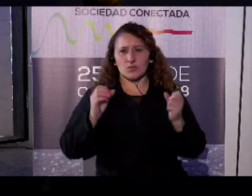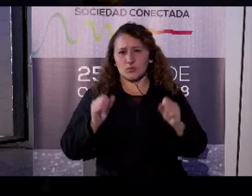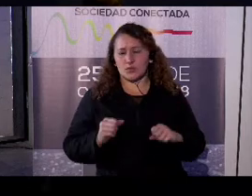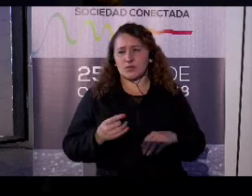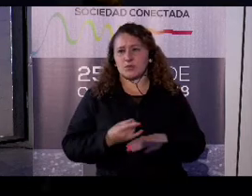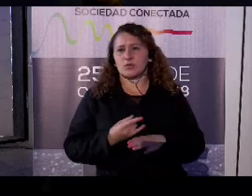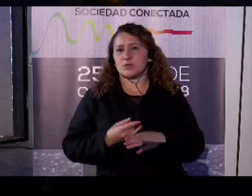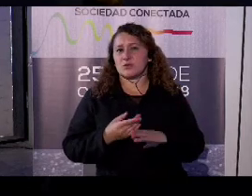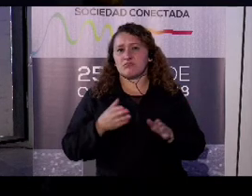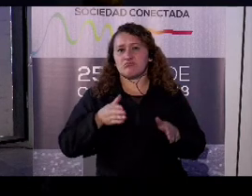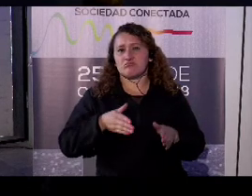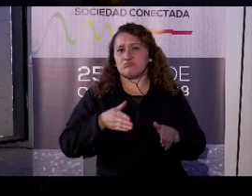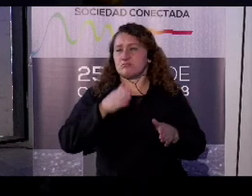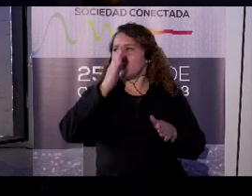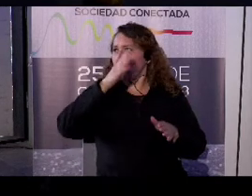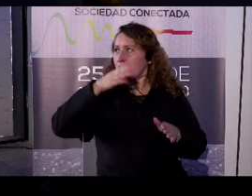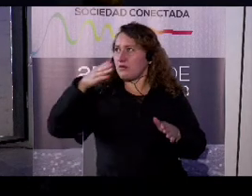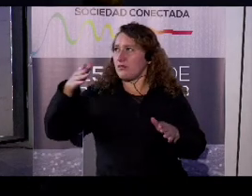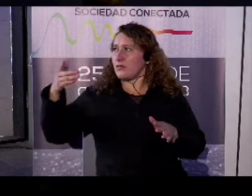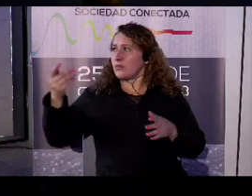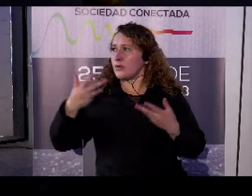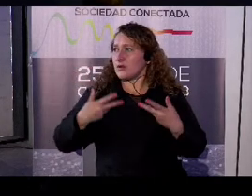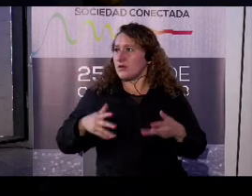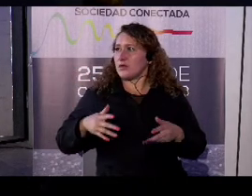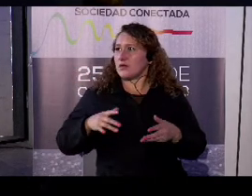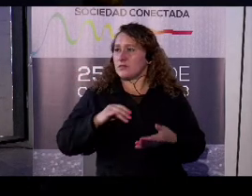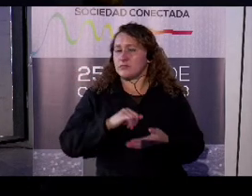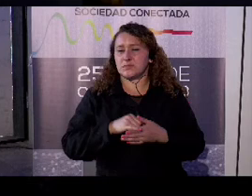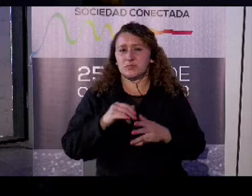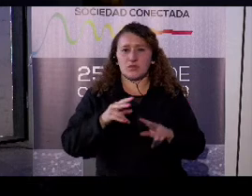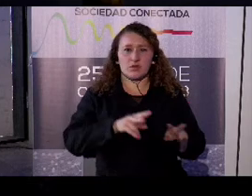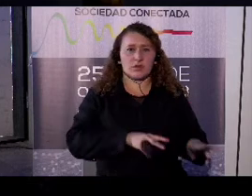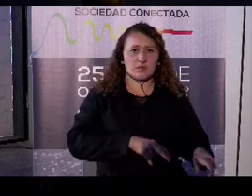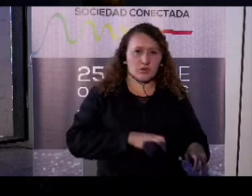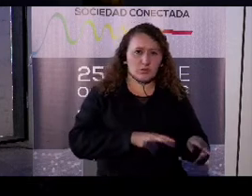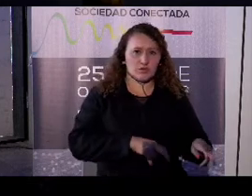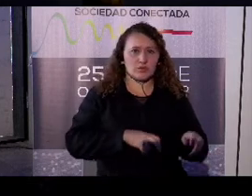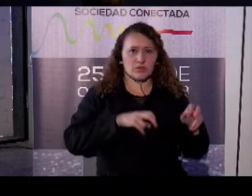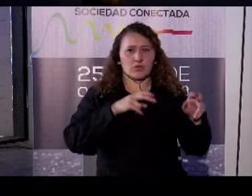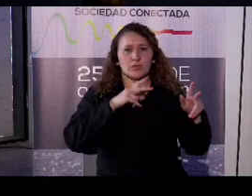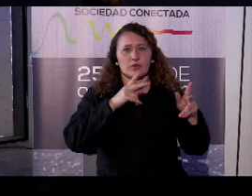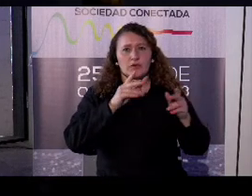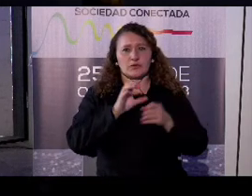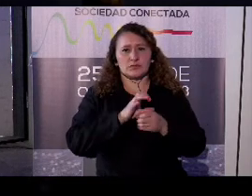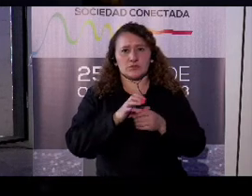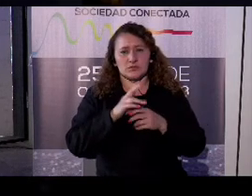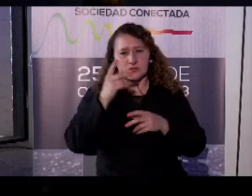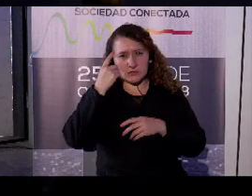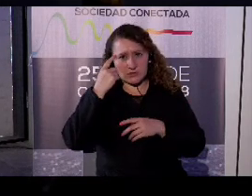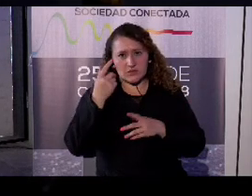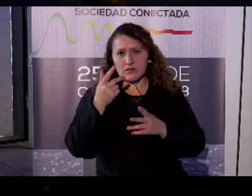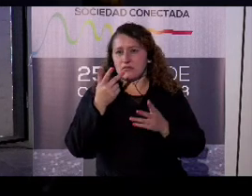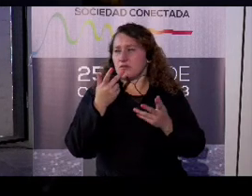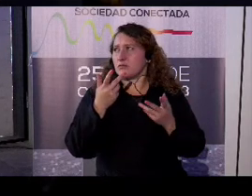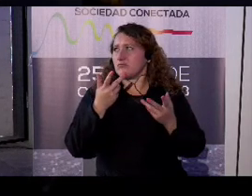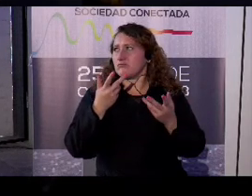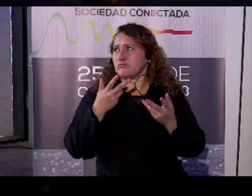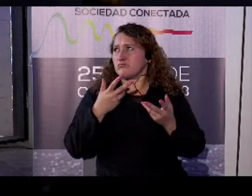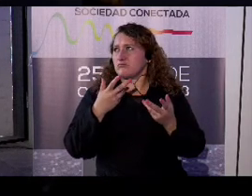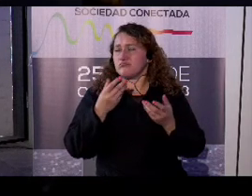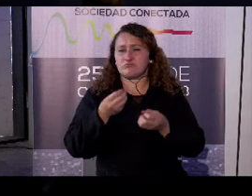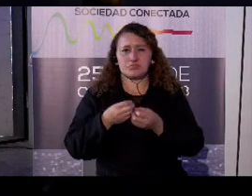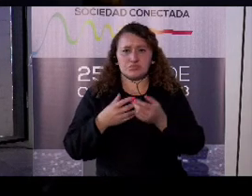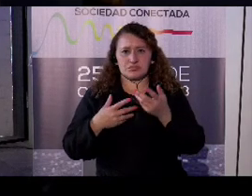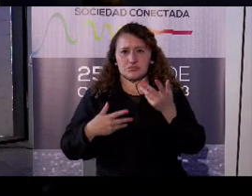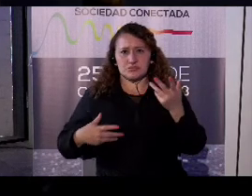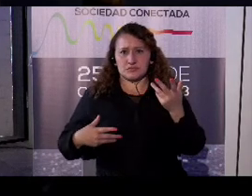cualquier vertical sea lo que estamos diciendo en agricultura en redes inteligentes en telemetría etcétera